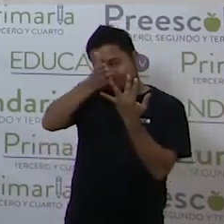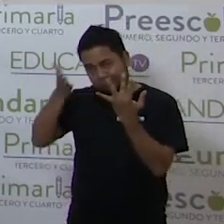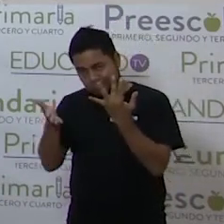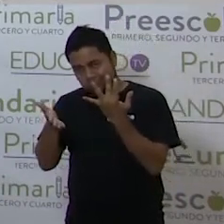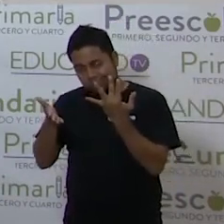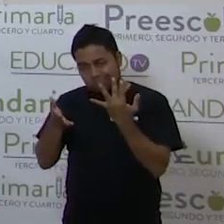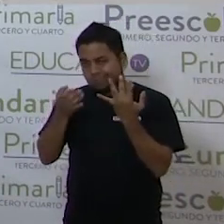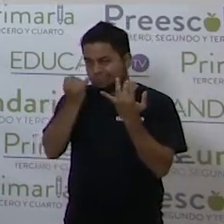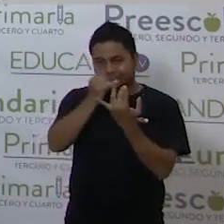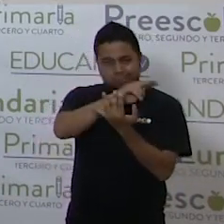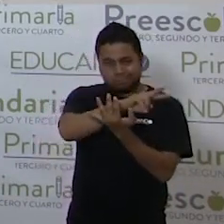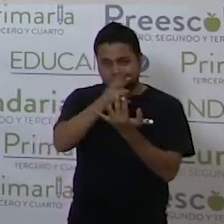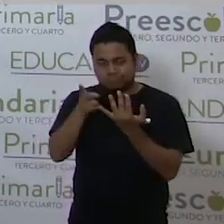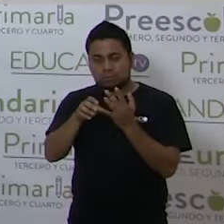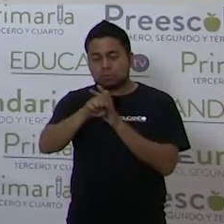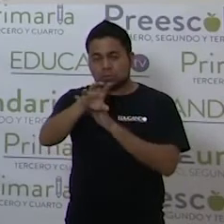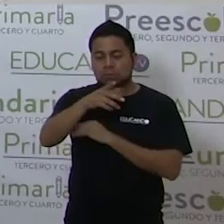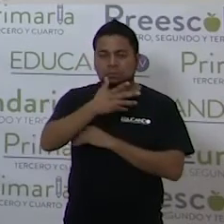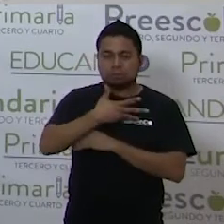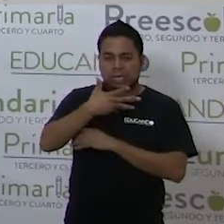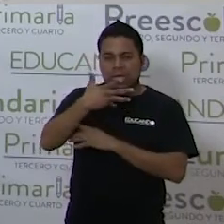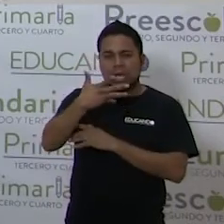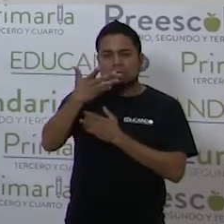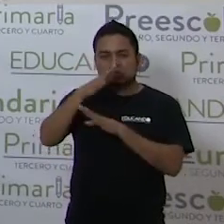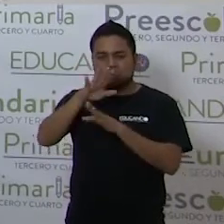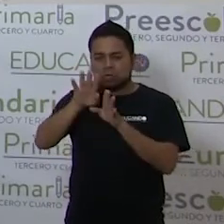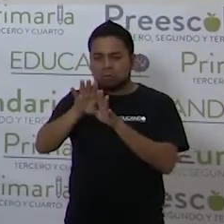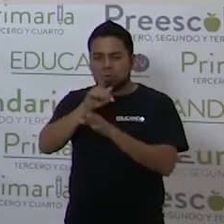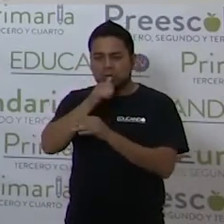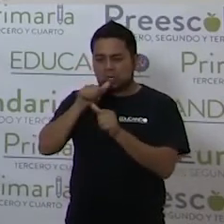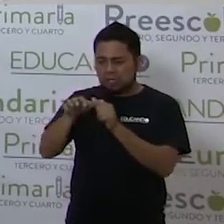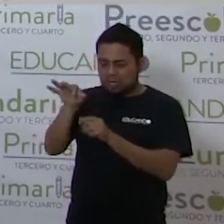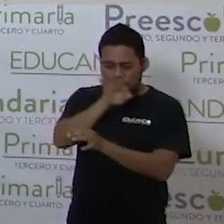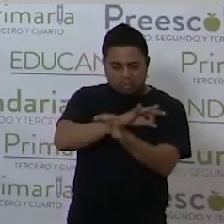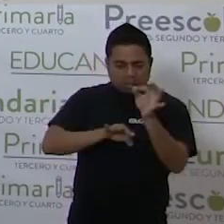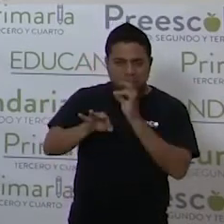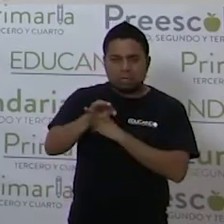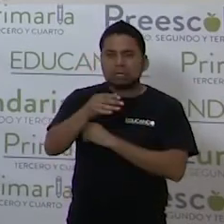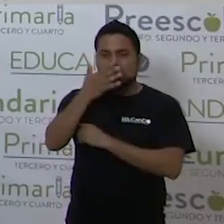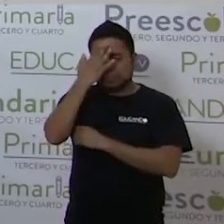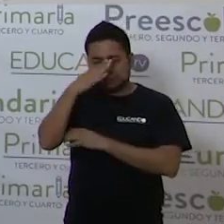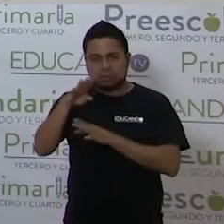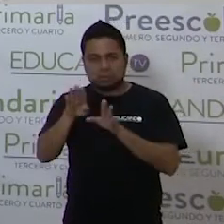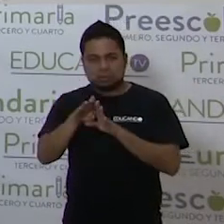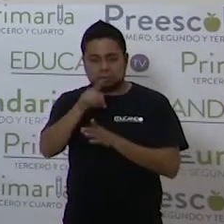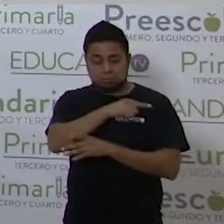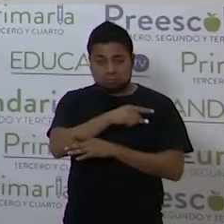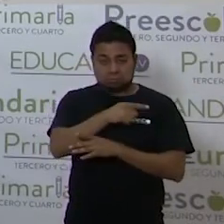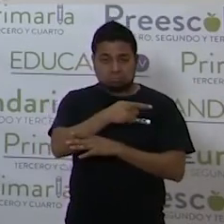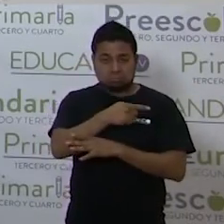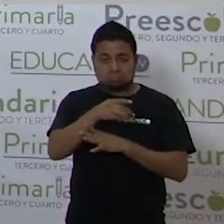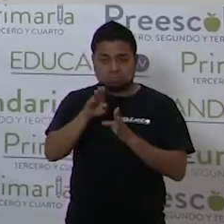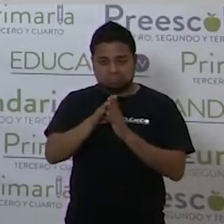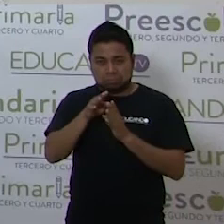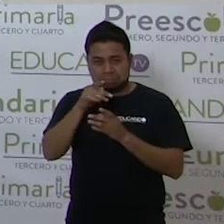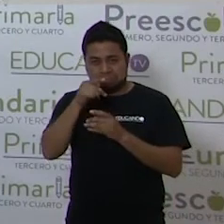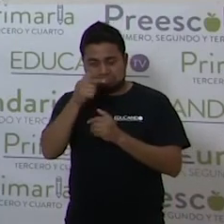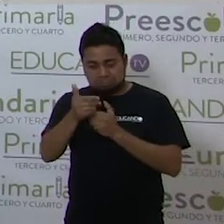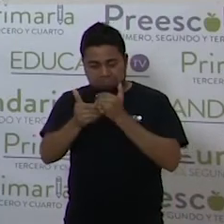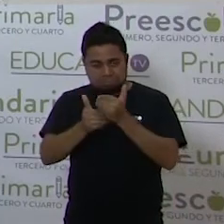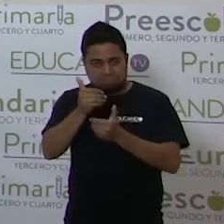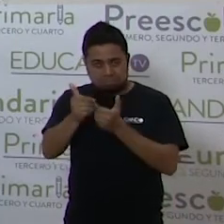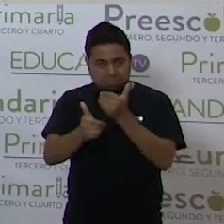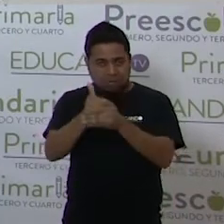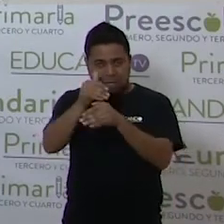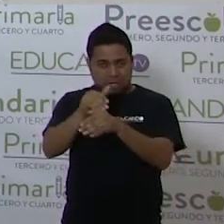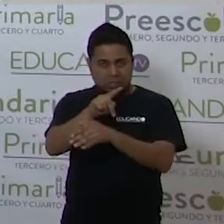si cuando ustedes ya tienen la experiencia en el despeje no es necesario que hagan estos pasos exactamente como se los